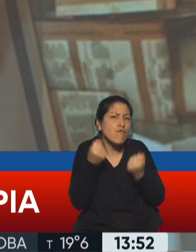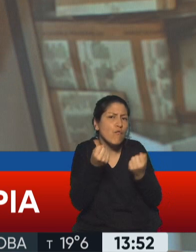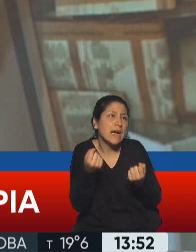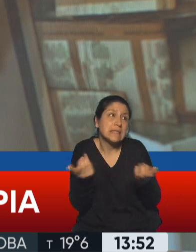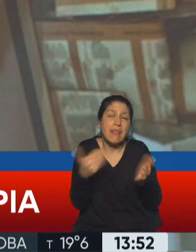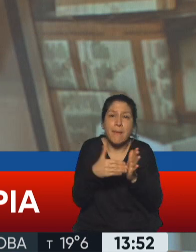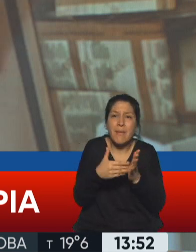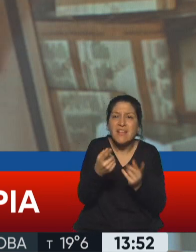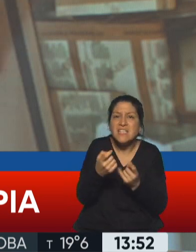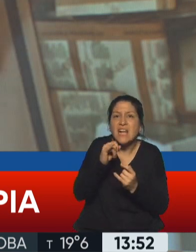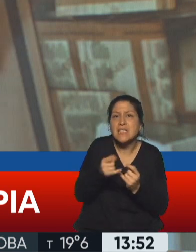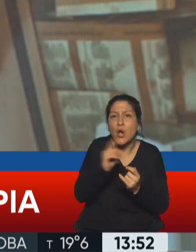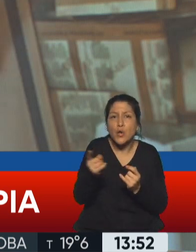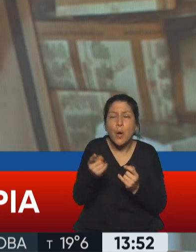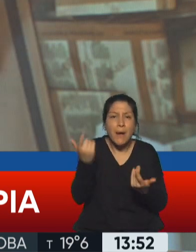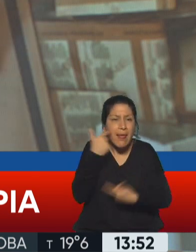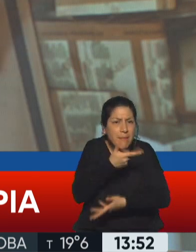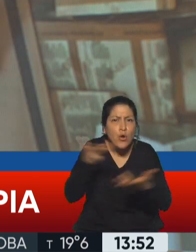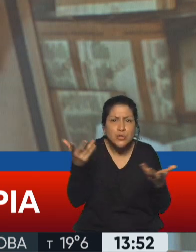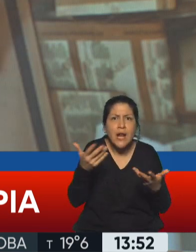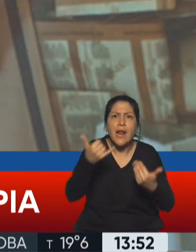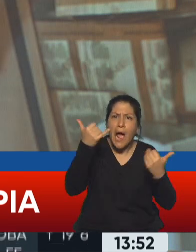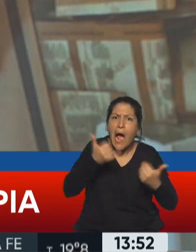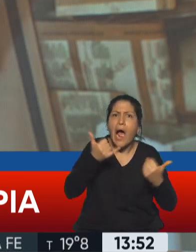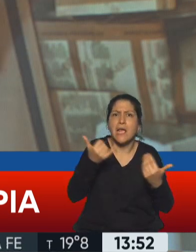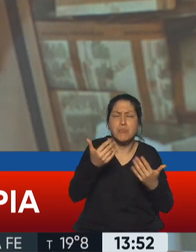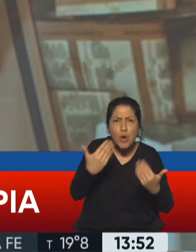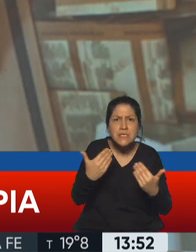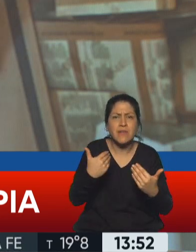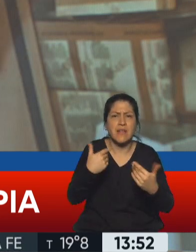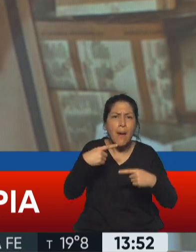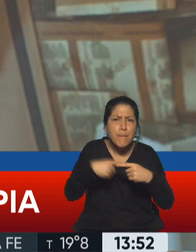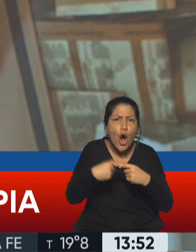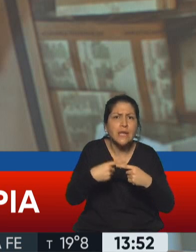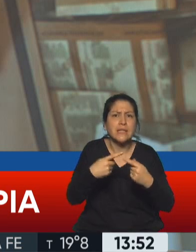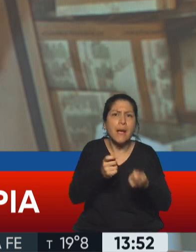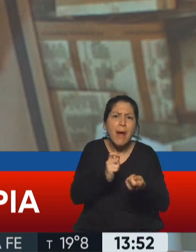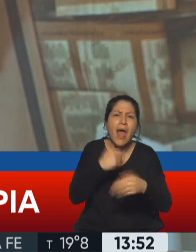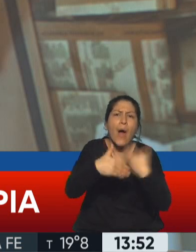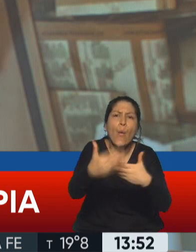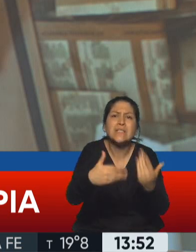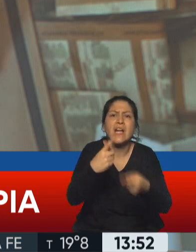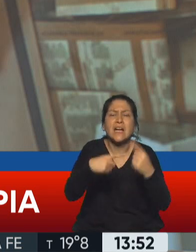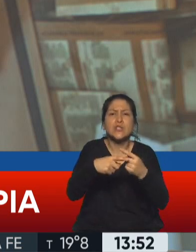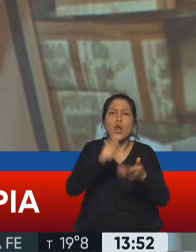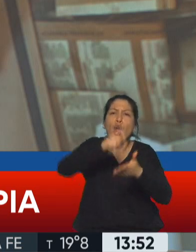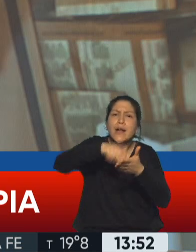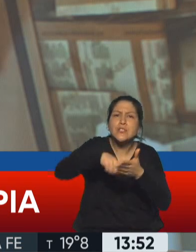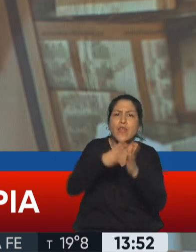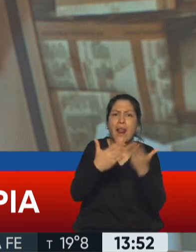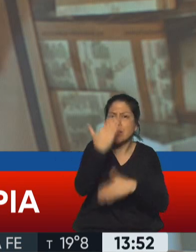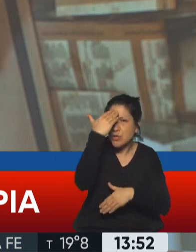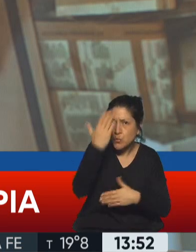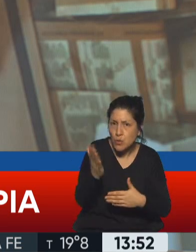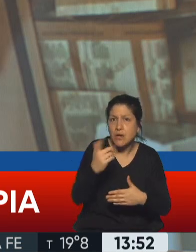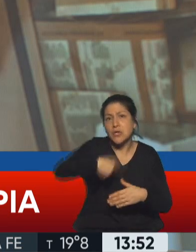justamente para demostrar esa capacidad política a la hora de avanzar con ciertas reformas que, como decimos, son más estructurales y que uno imagina